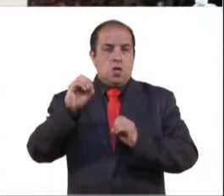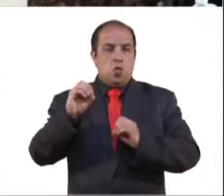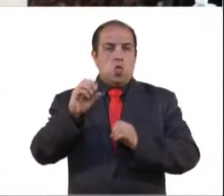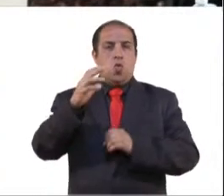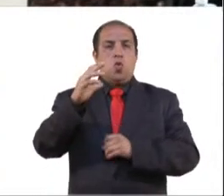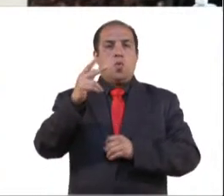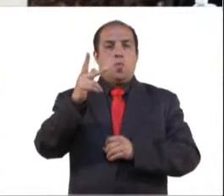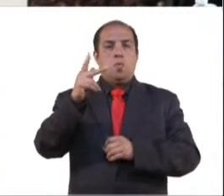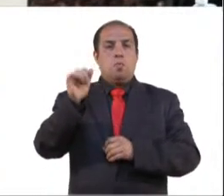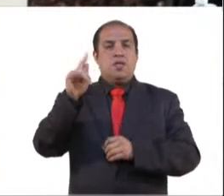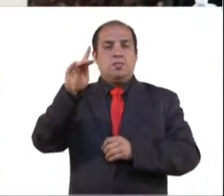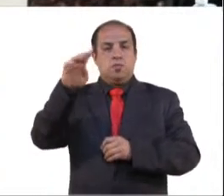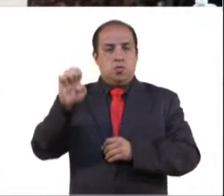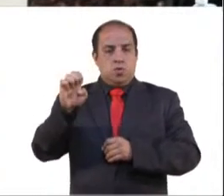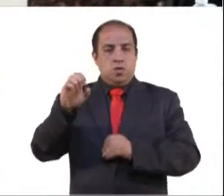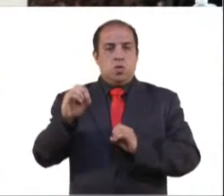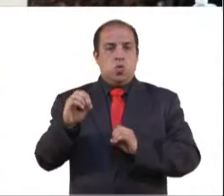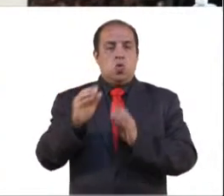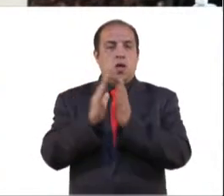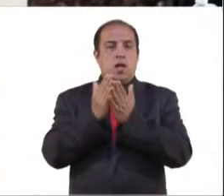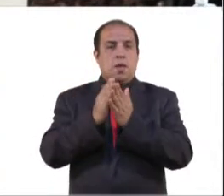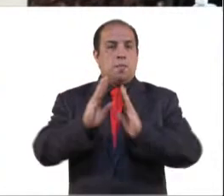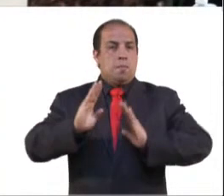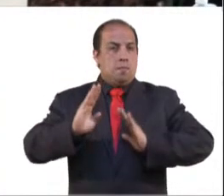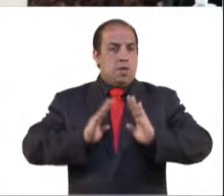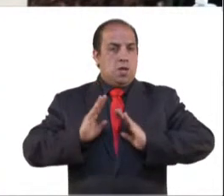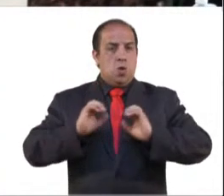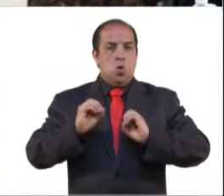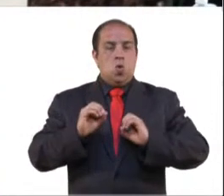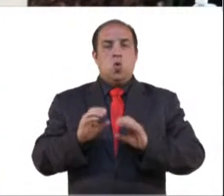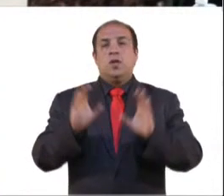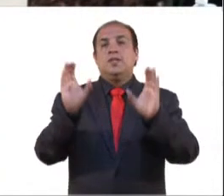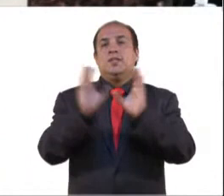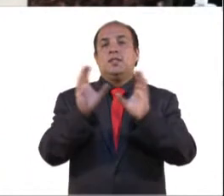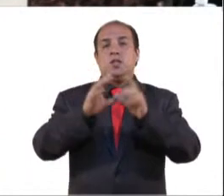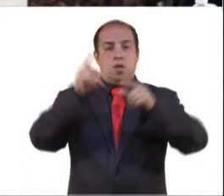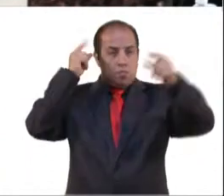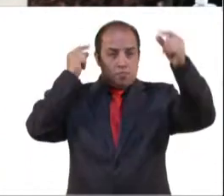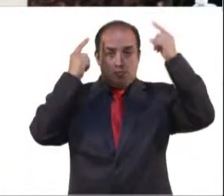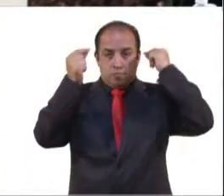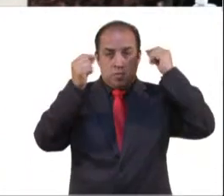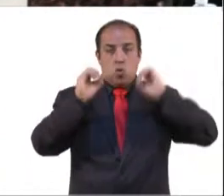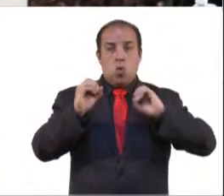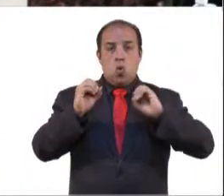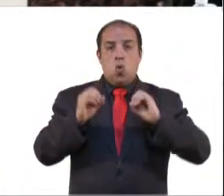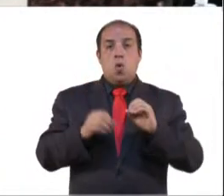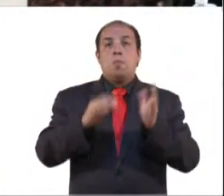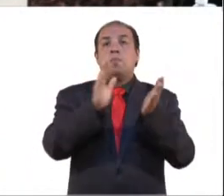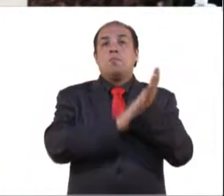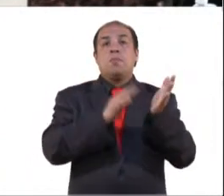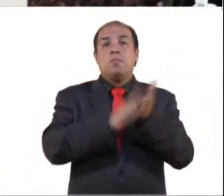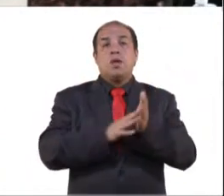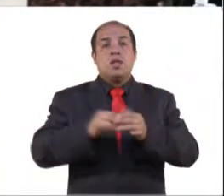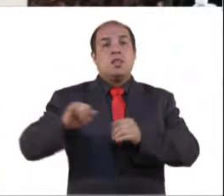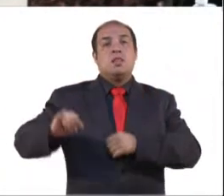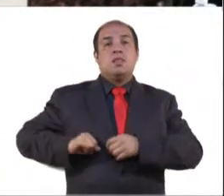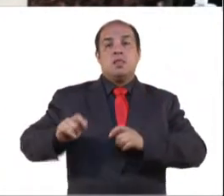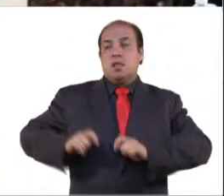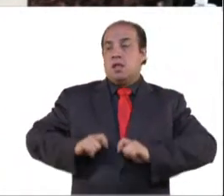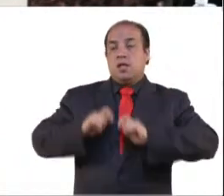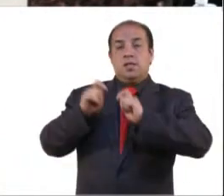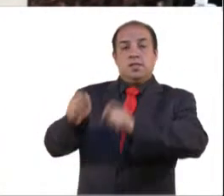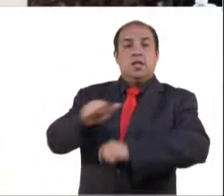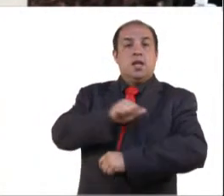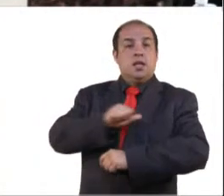la cartilla, la cédula profesional o alguna carta de identidad que otorgue la alcaldía o